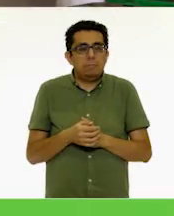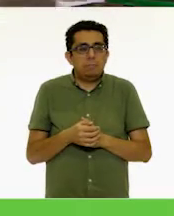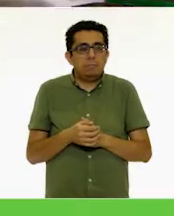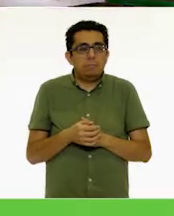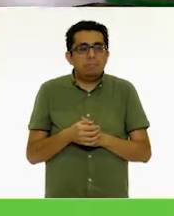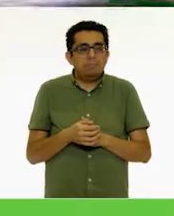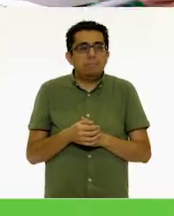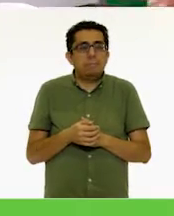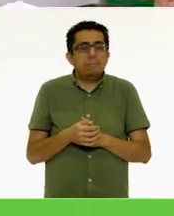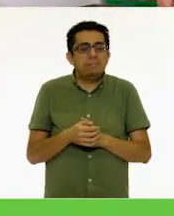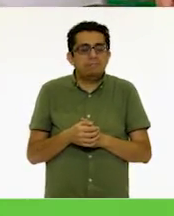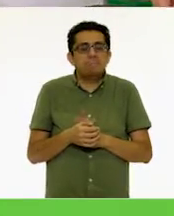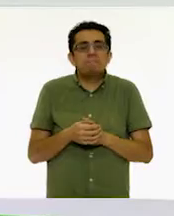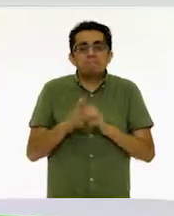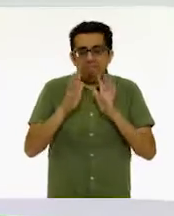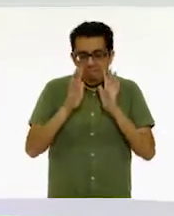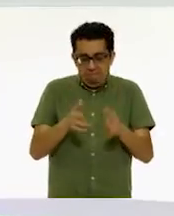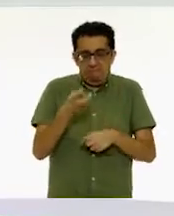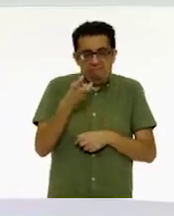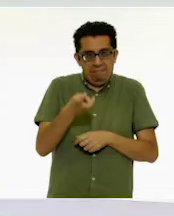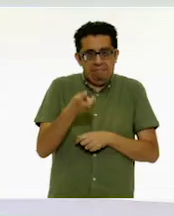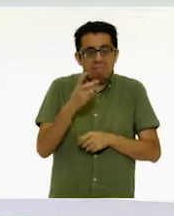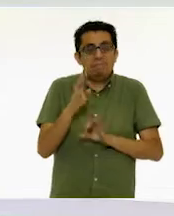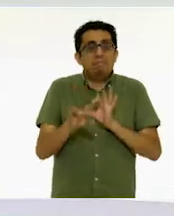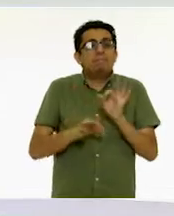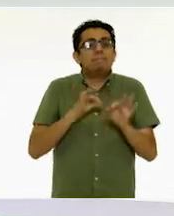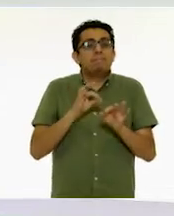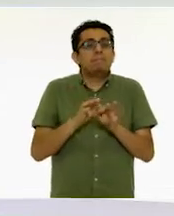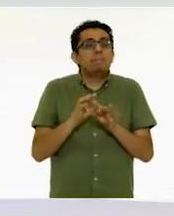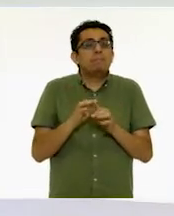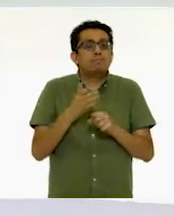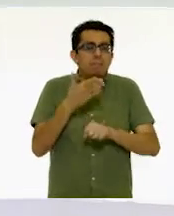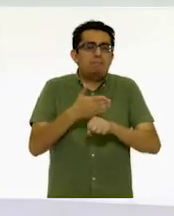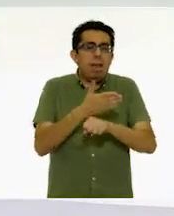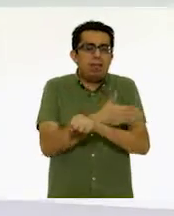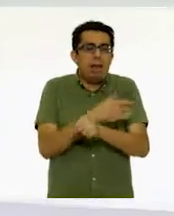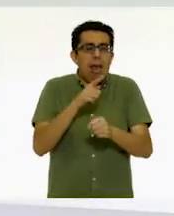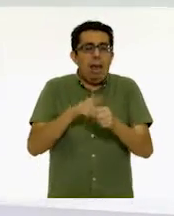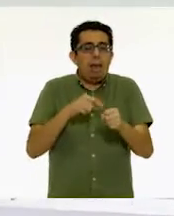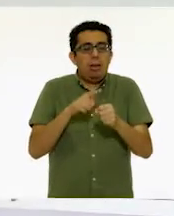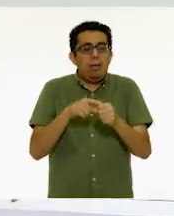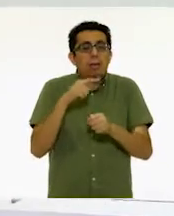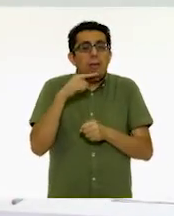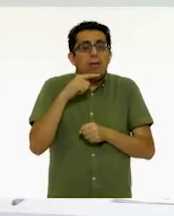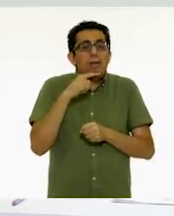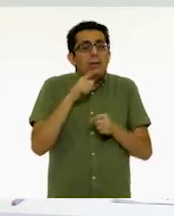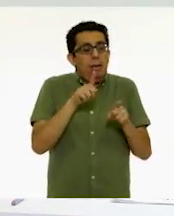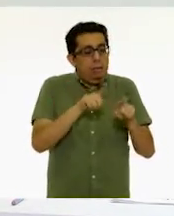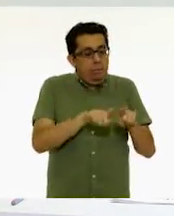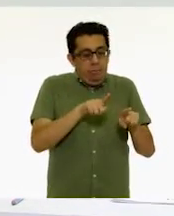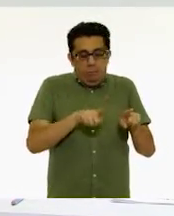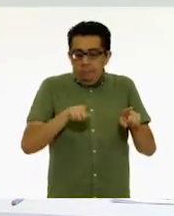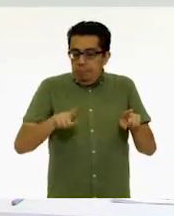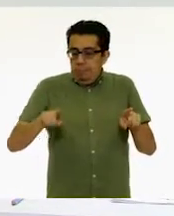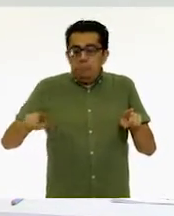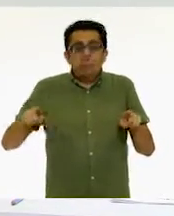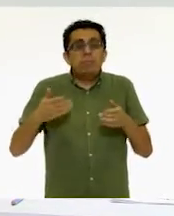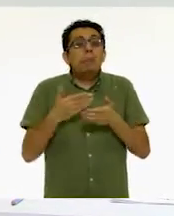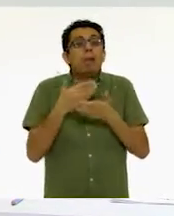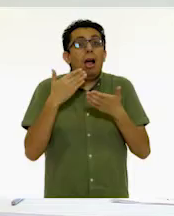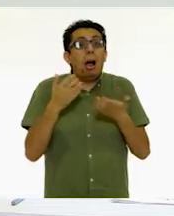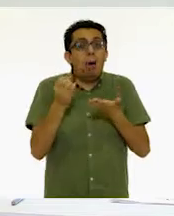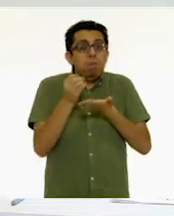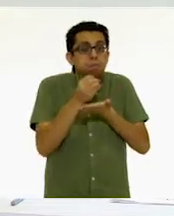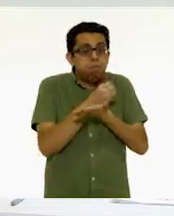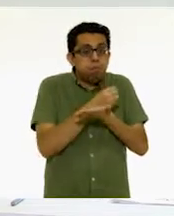Ahí están. Ya están los colores en fila. Ahora colocaré los crayones en